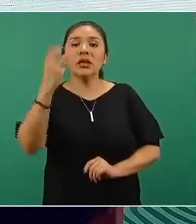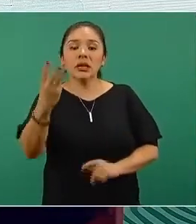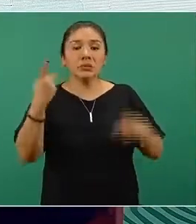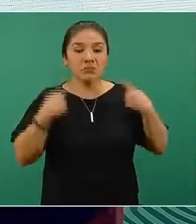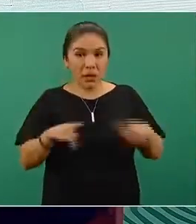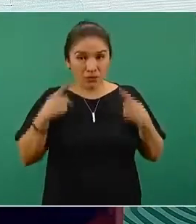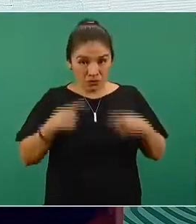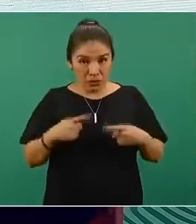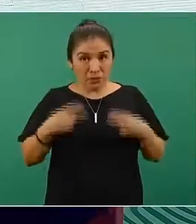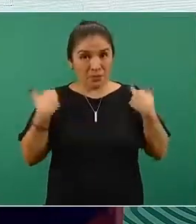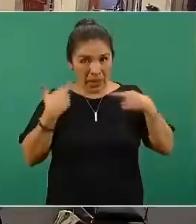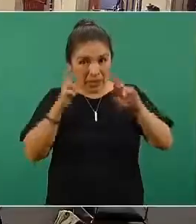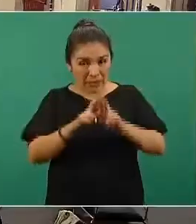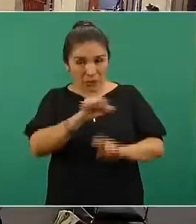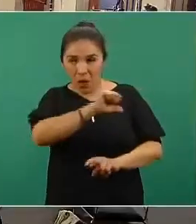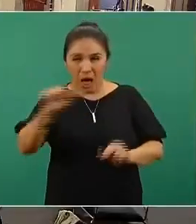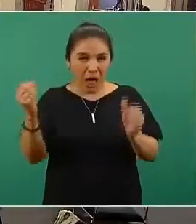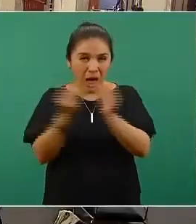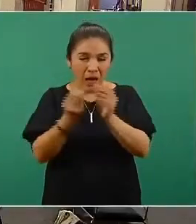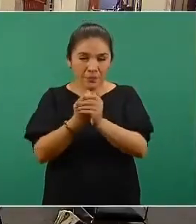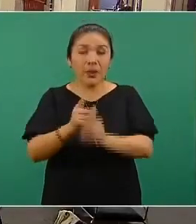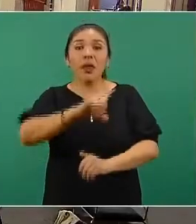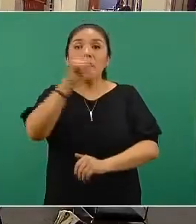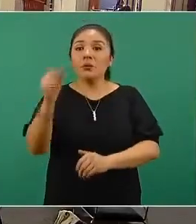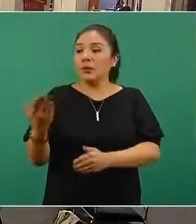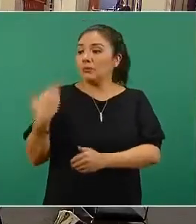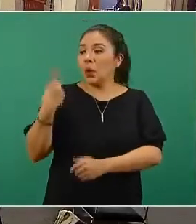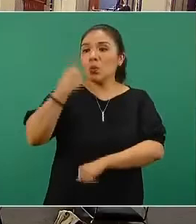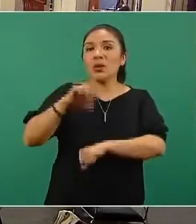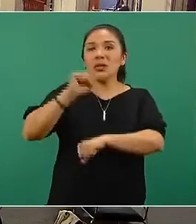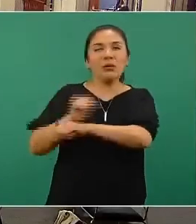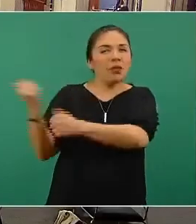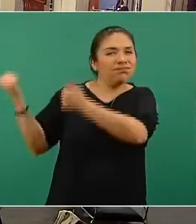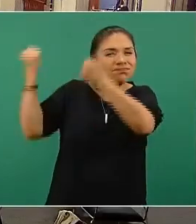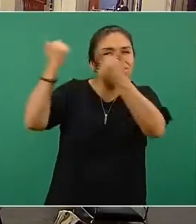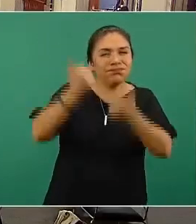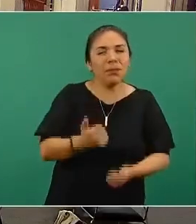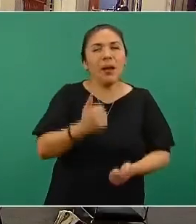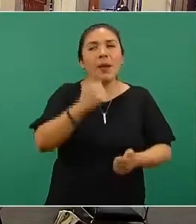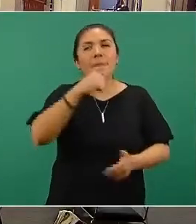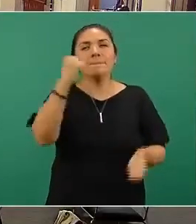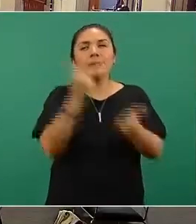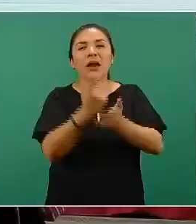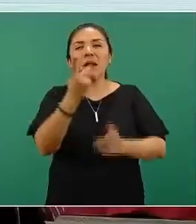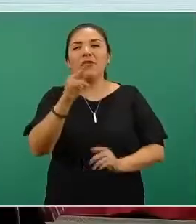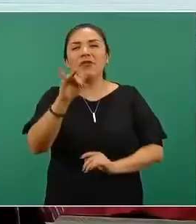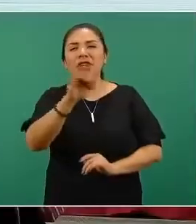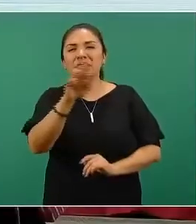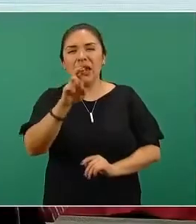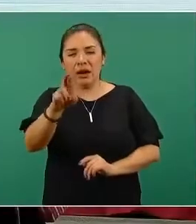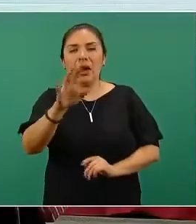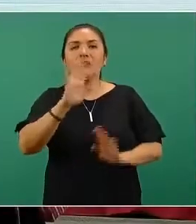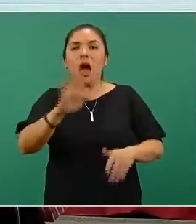17,463, y prácticamente con lo que llegó de Pfizer la semana pasada se logró completar pues casi en